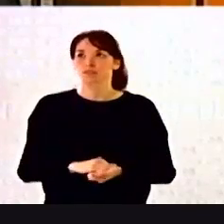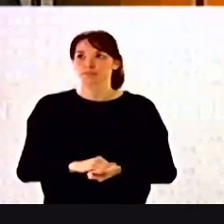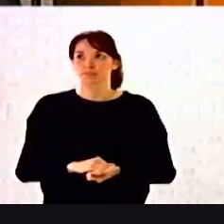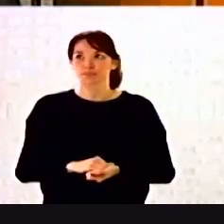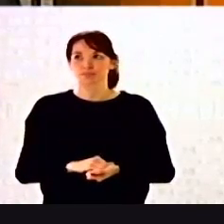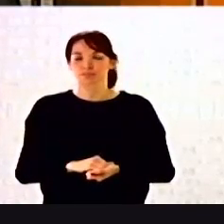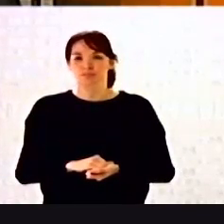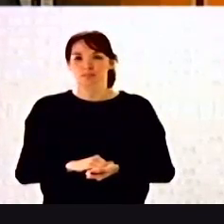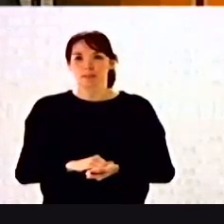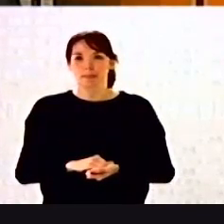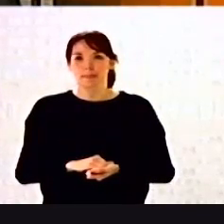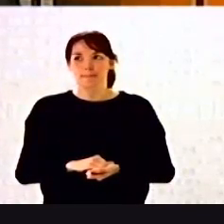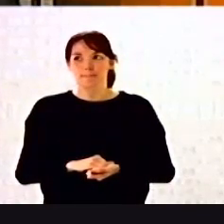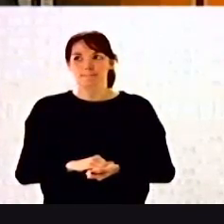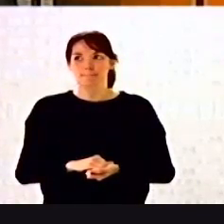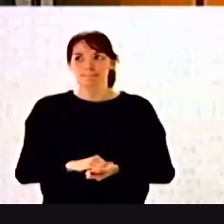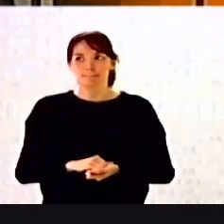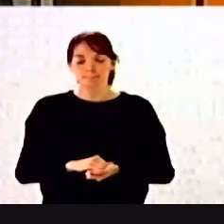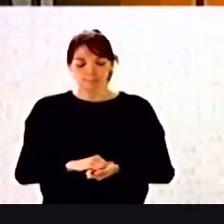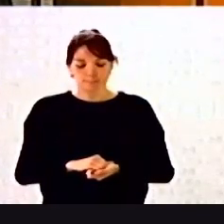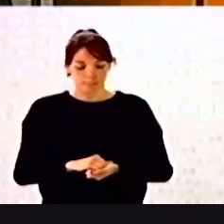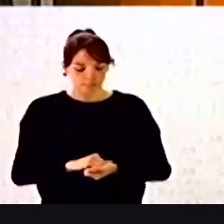El micro.